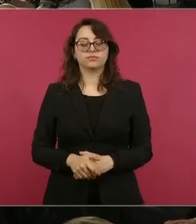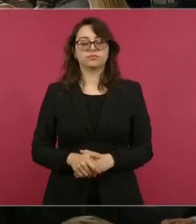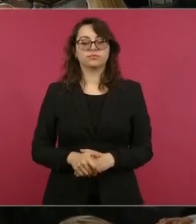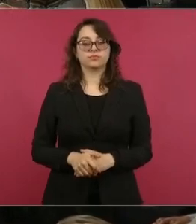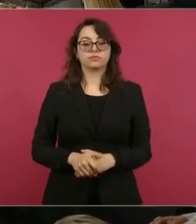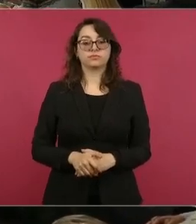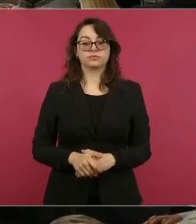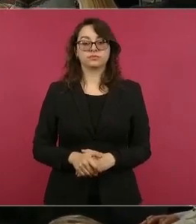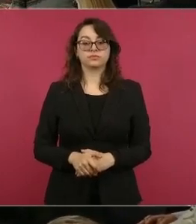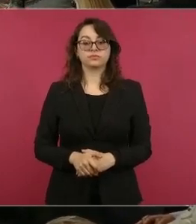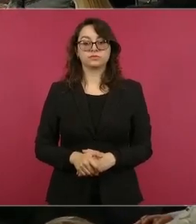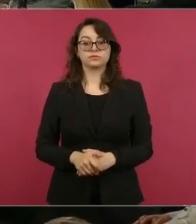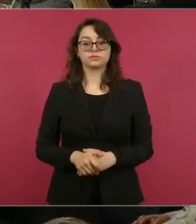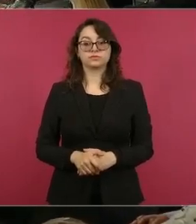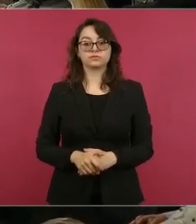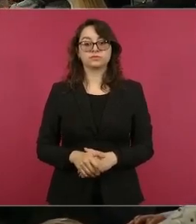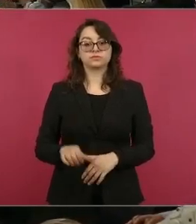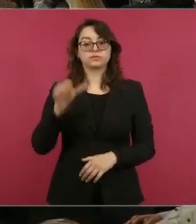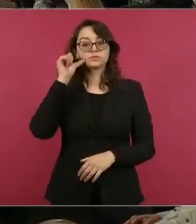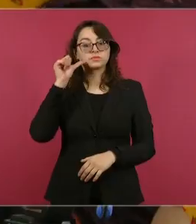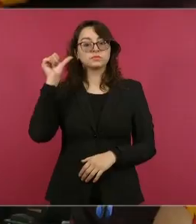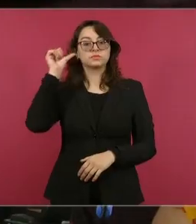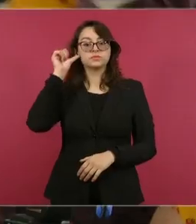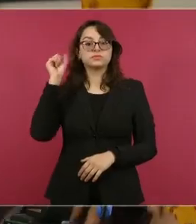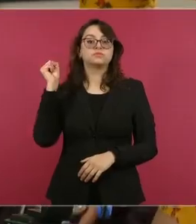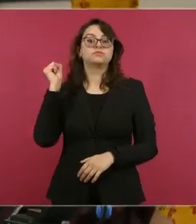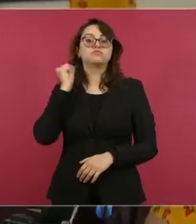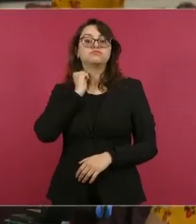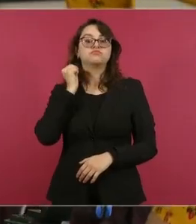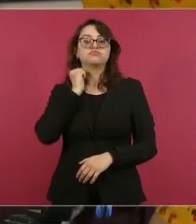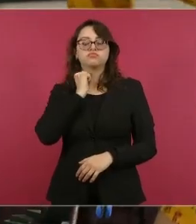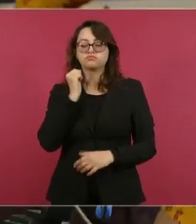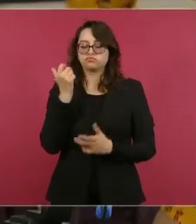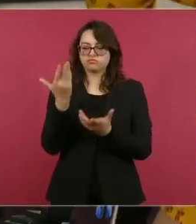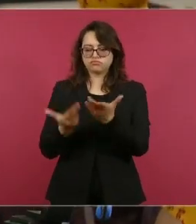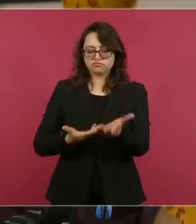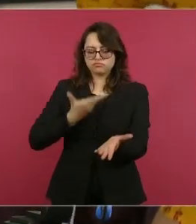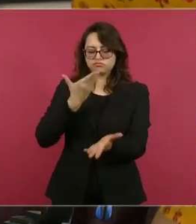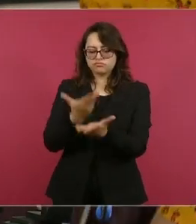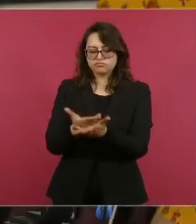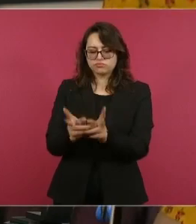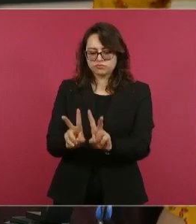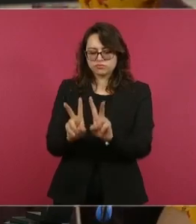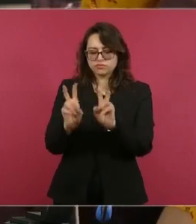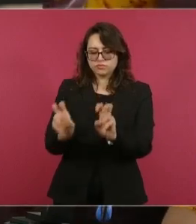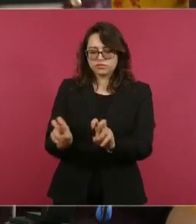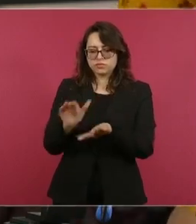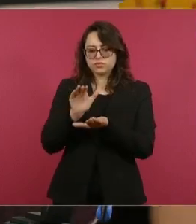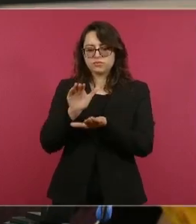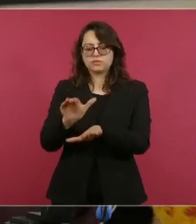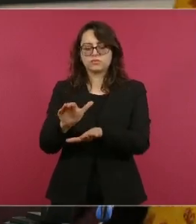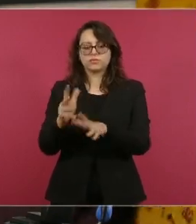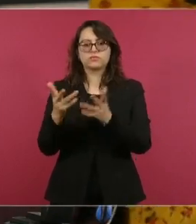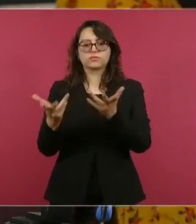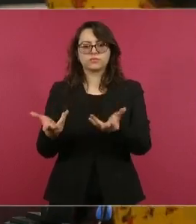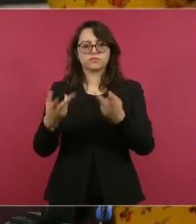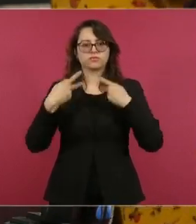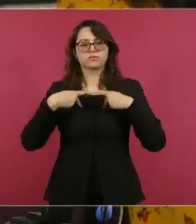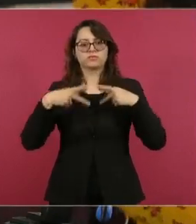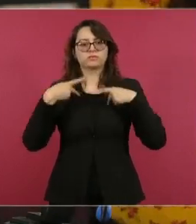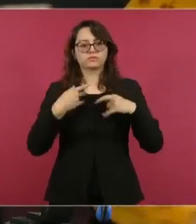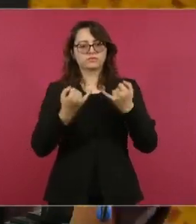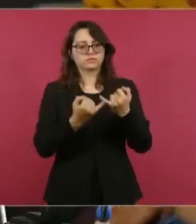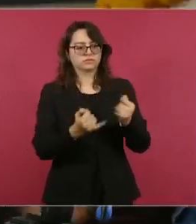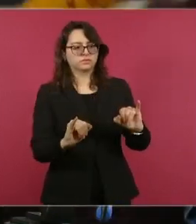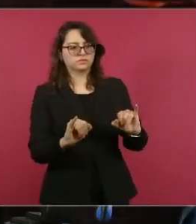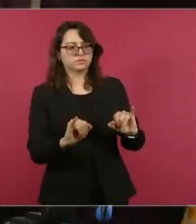ya por parte del Senado esta propuesta de iniciativa de ley para que los trabajadores independientes puedan tener acceso